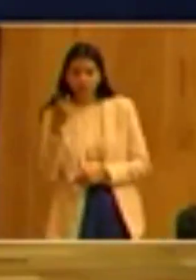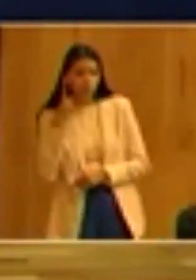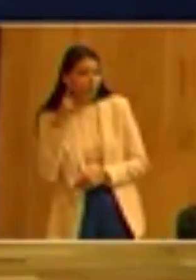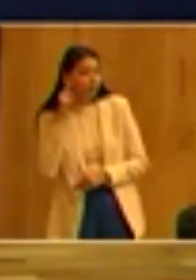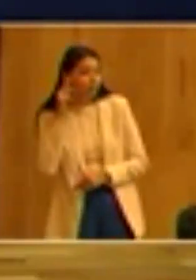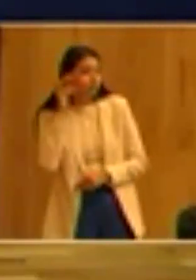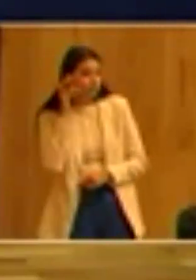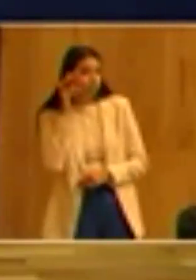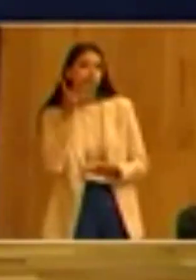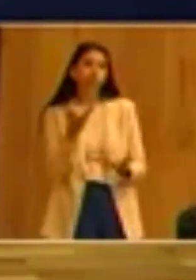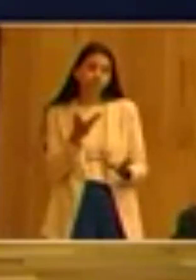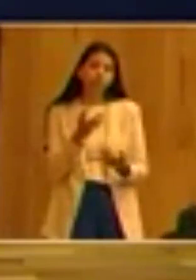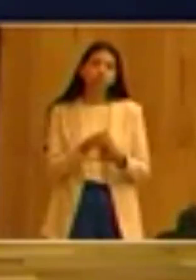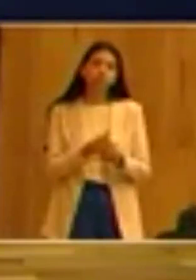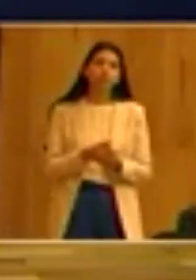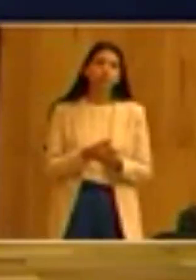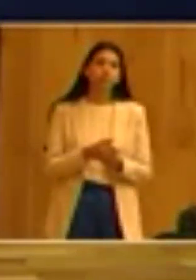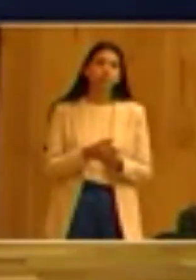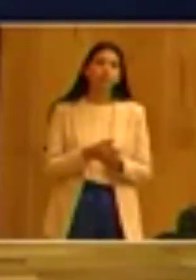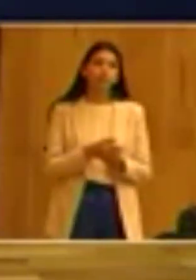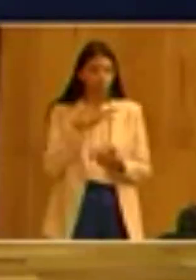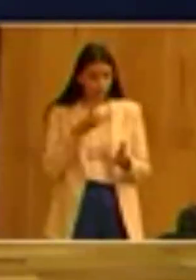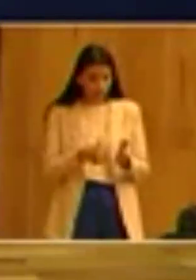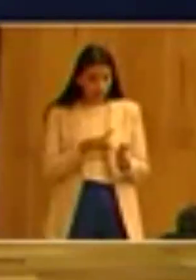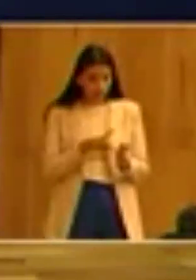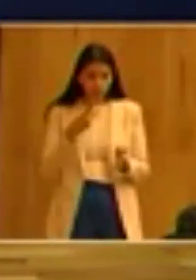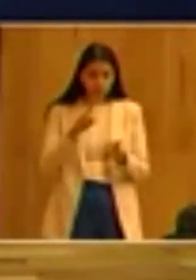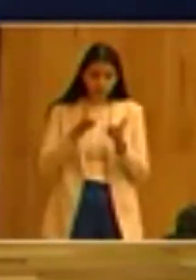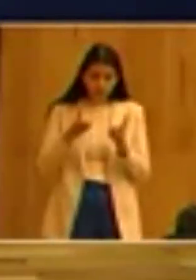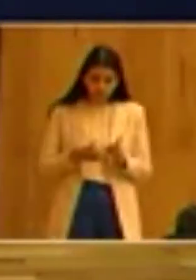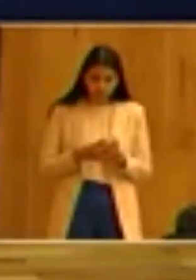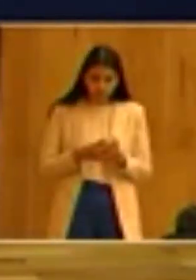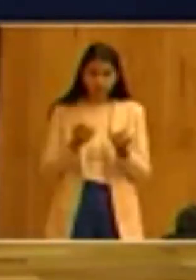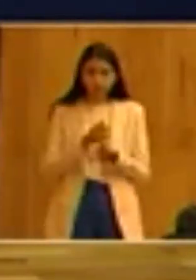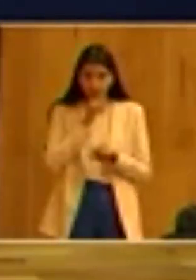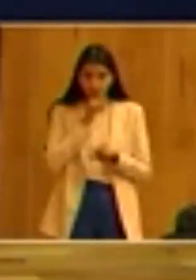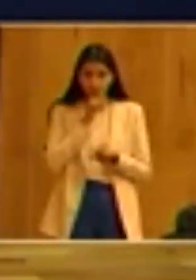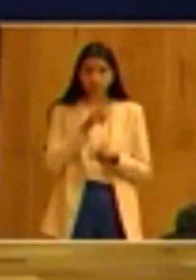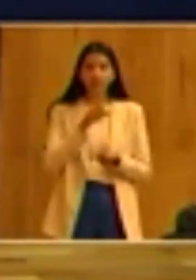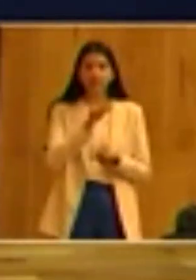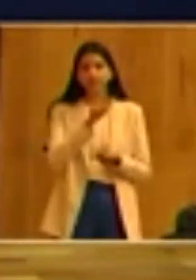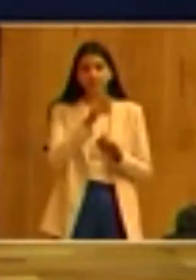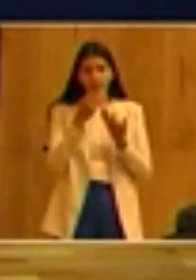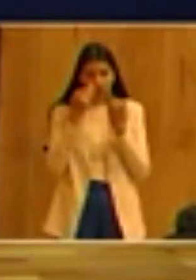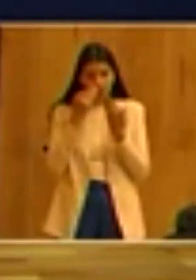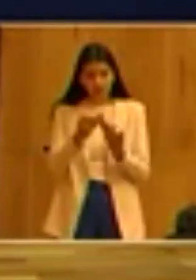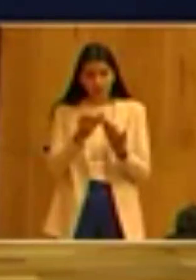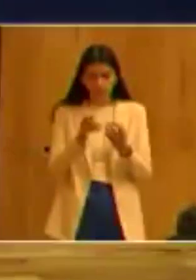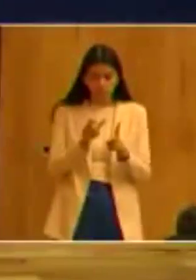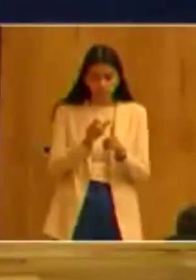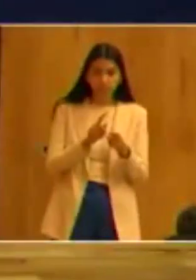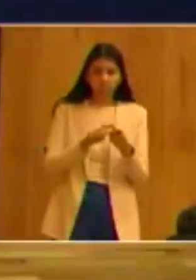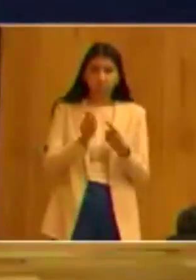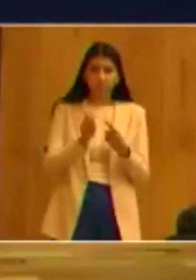de recobrar en parte su dignidad. Y en el caso a quien mando a la sala de testigo protegido es al